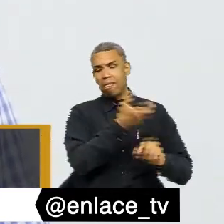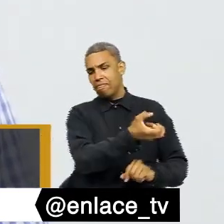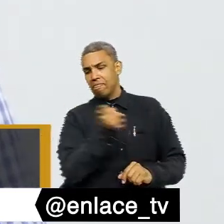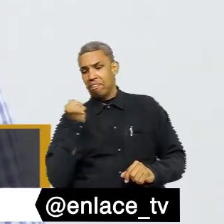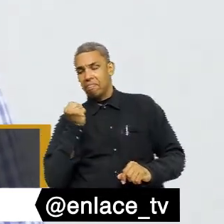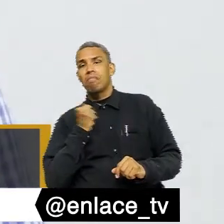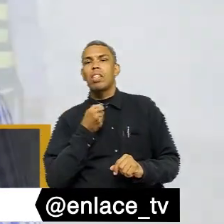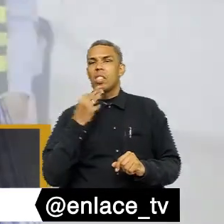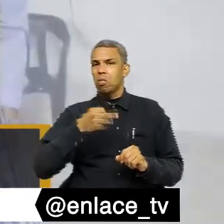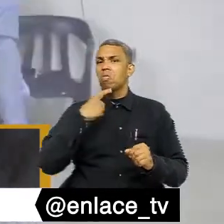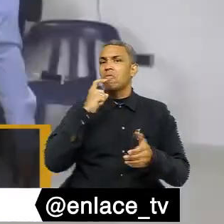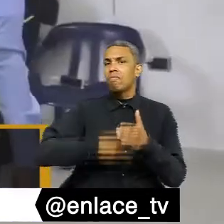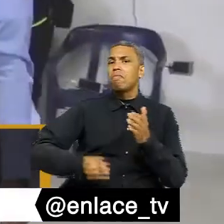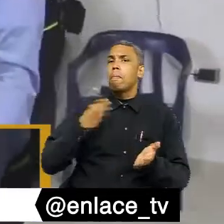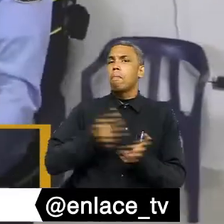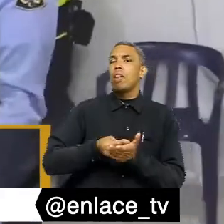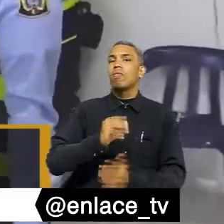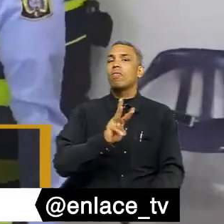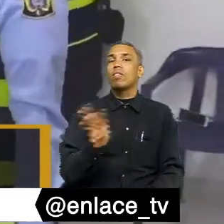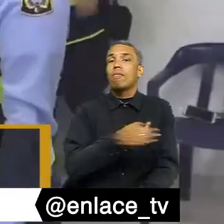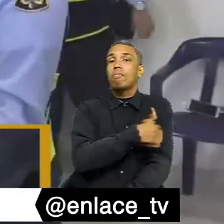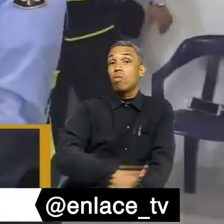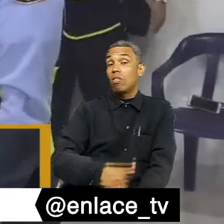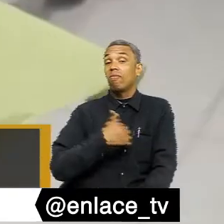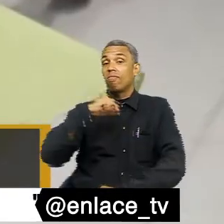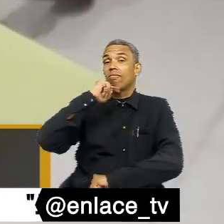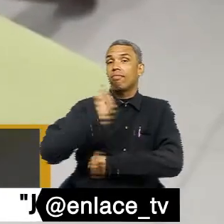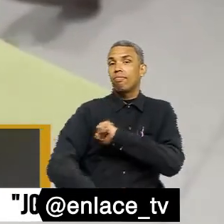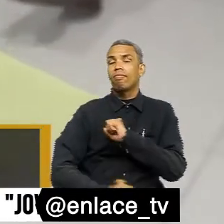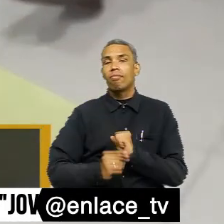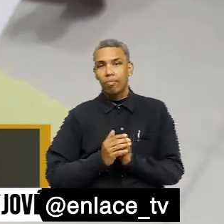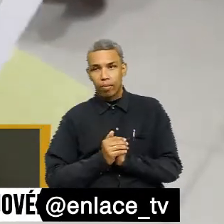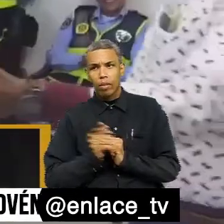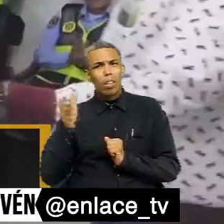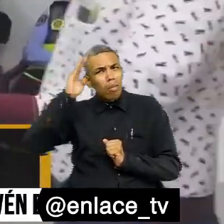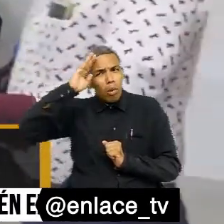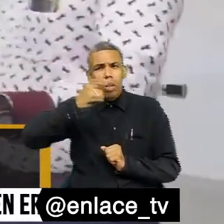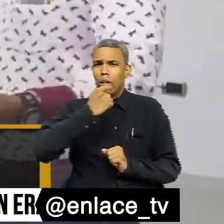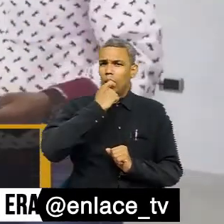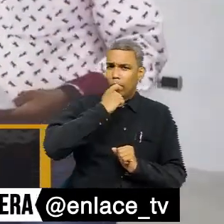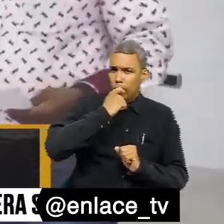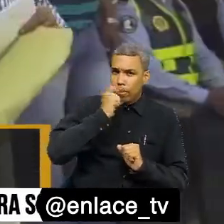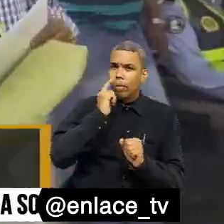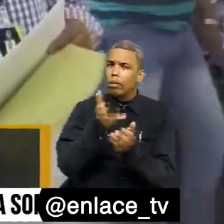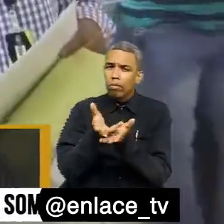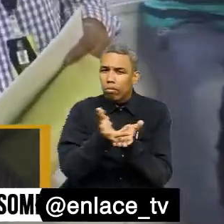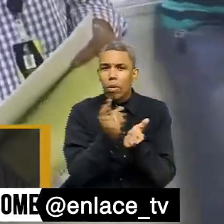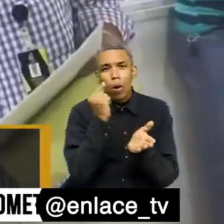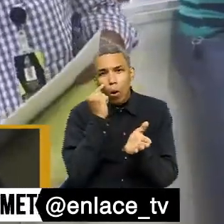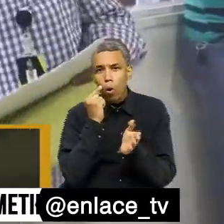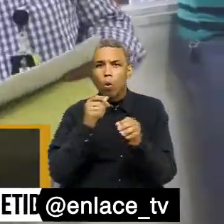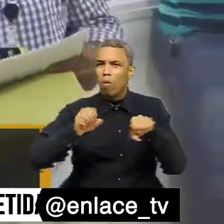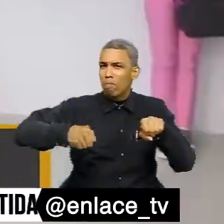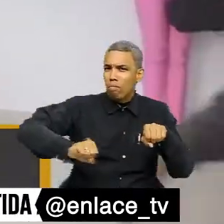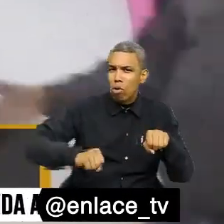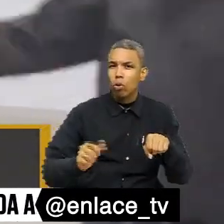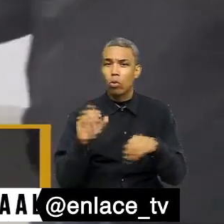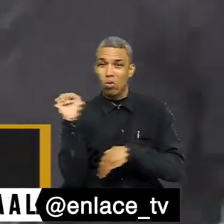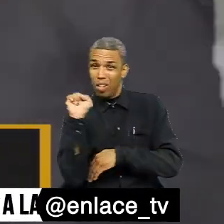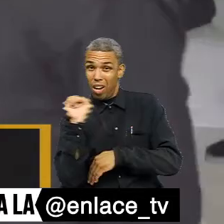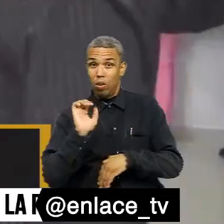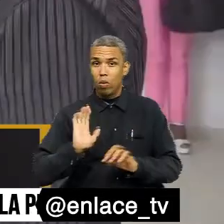33 millones de pesos? La Inspección de Tránsito y Transporte busca la atención en cada usuario de la vía para que sean más responsables sobre el